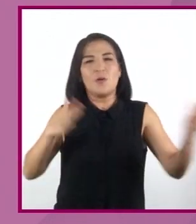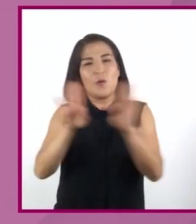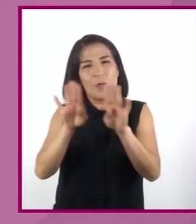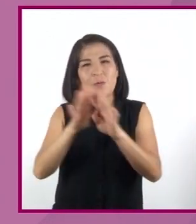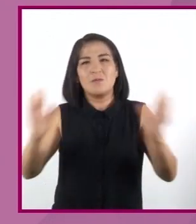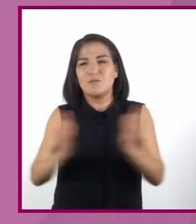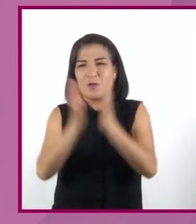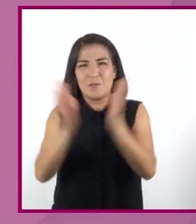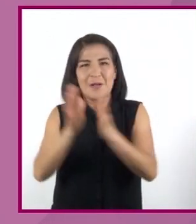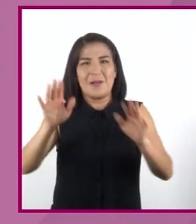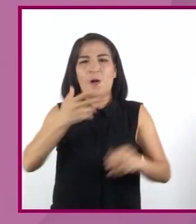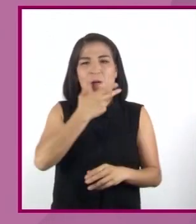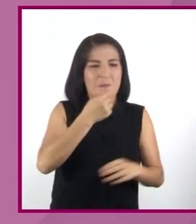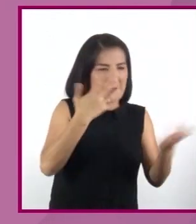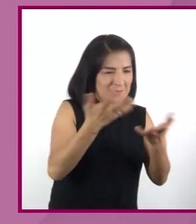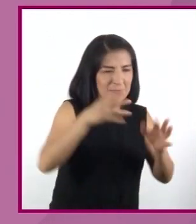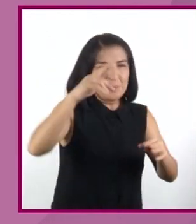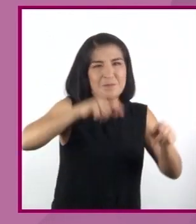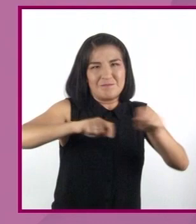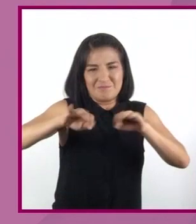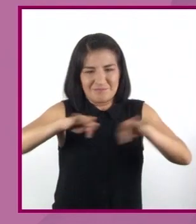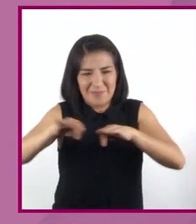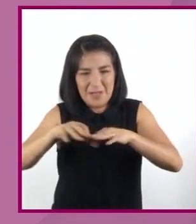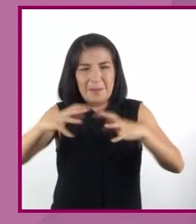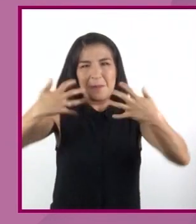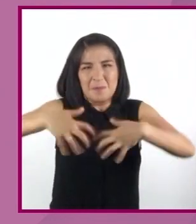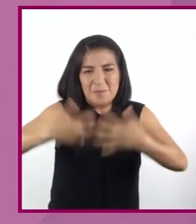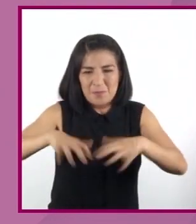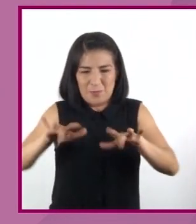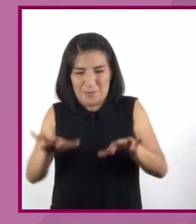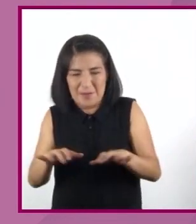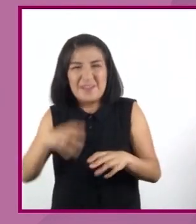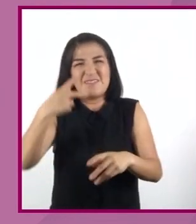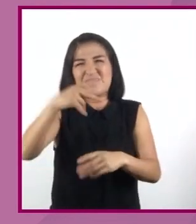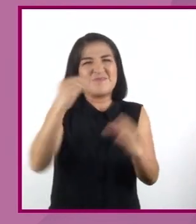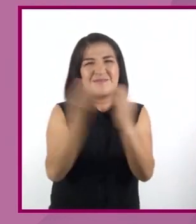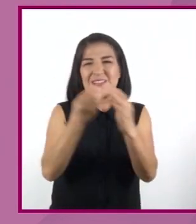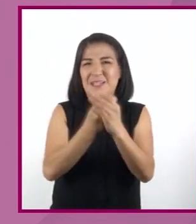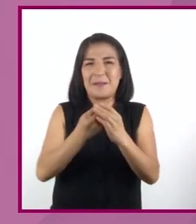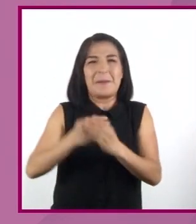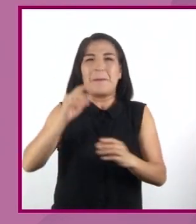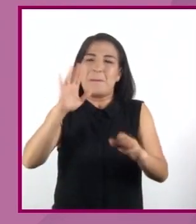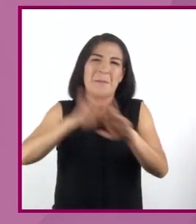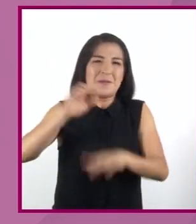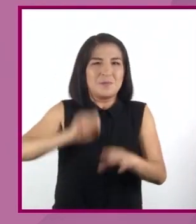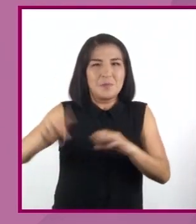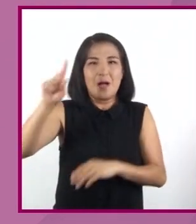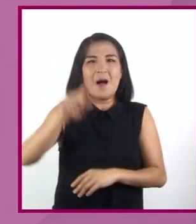con máquinas inteligentes. Desde la tecnología, podemos